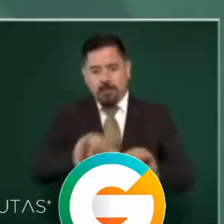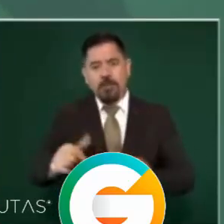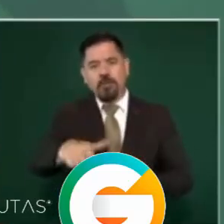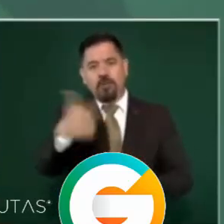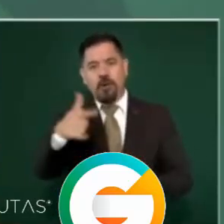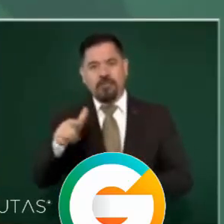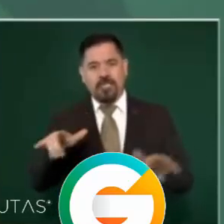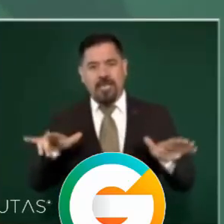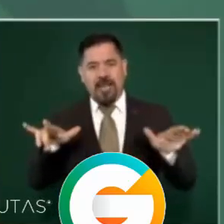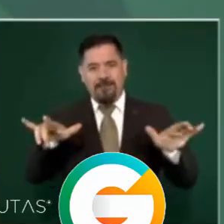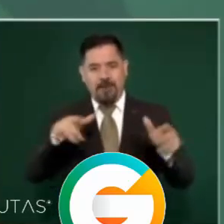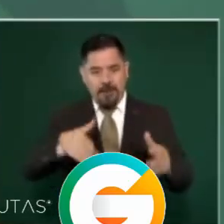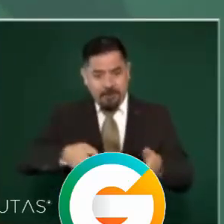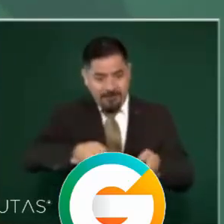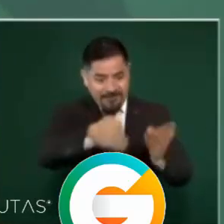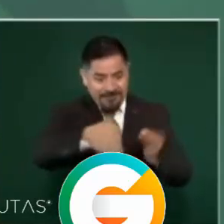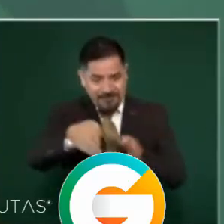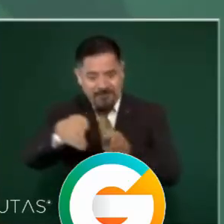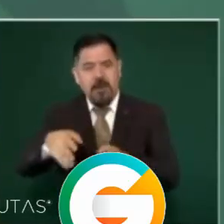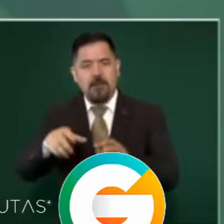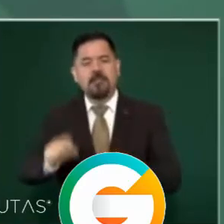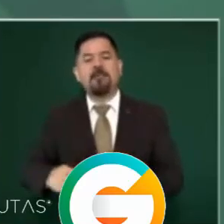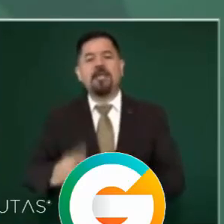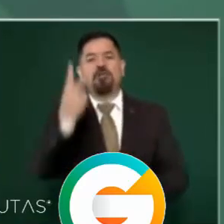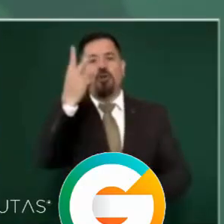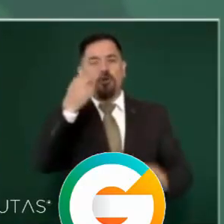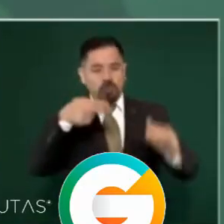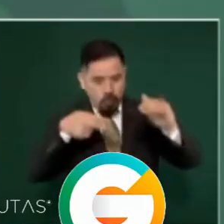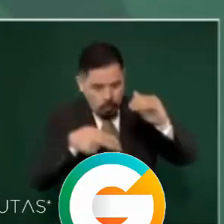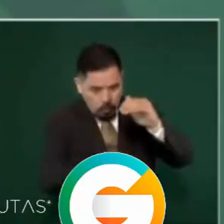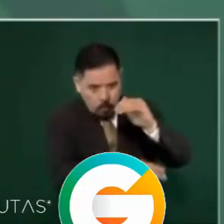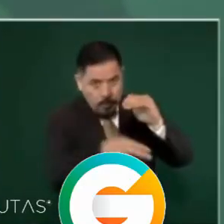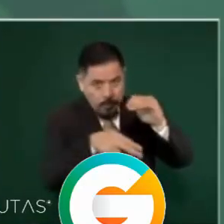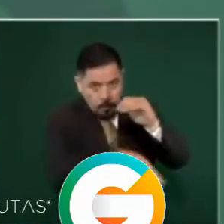aterrizaje, 2 túneles,